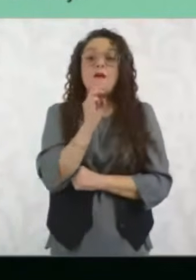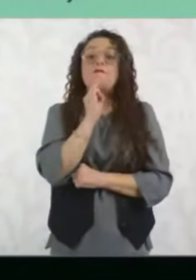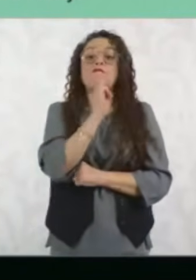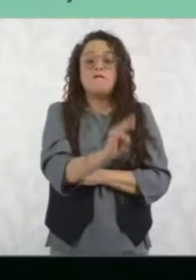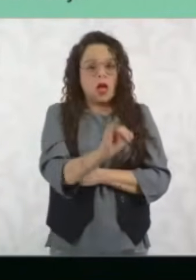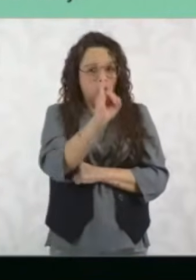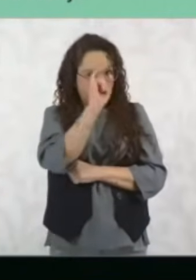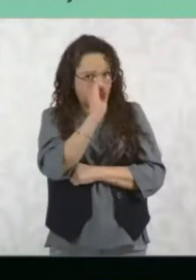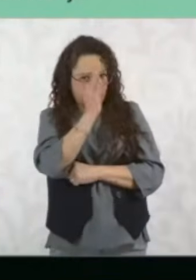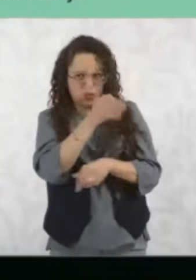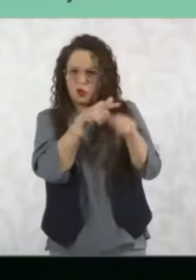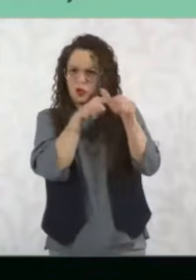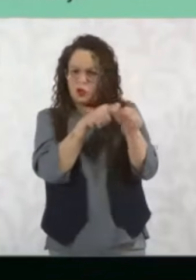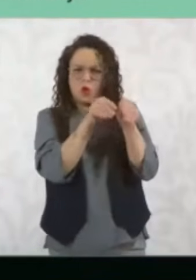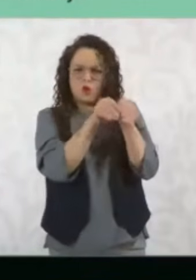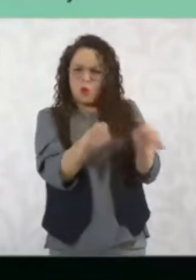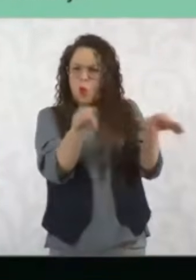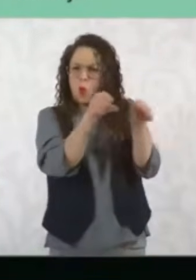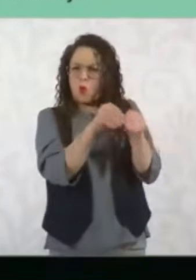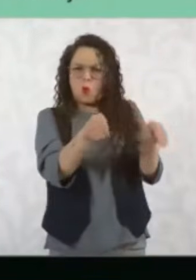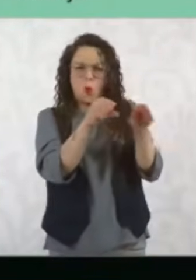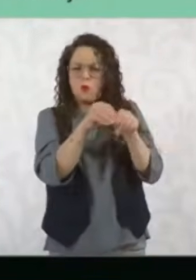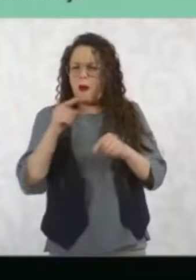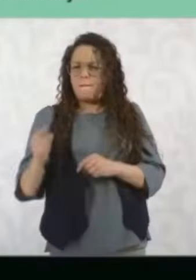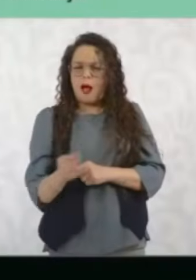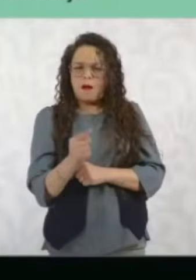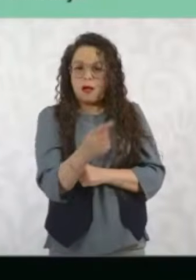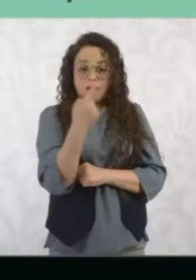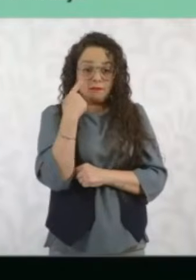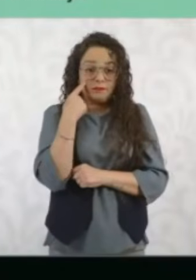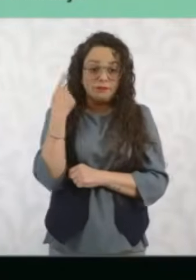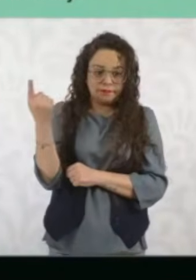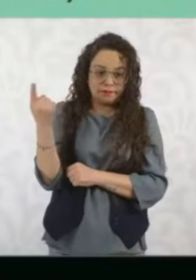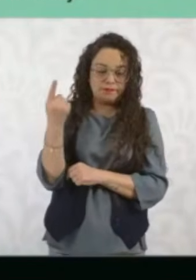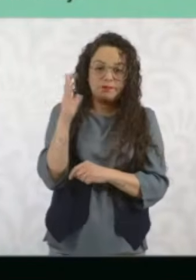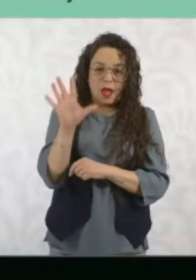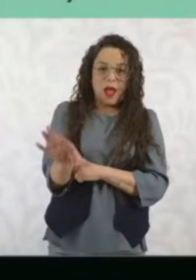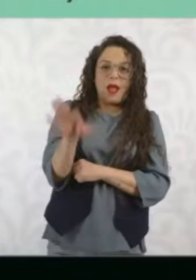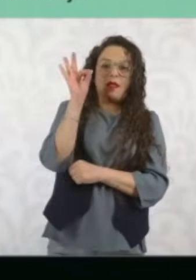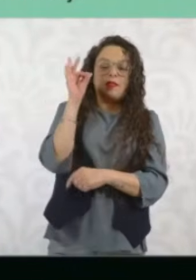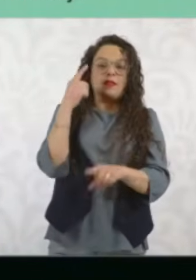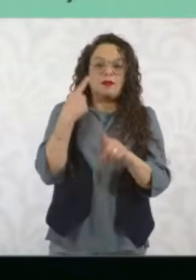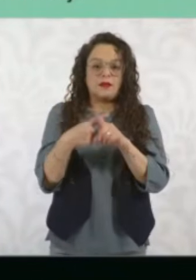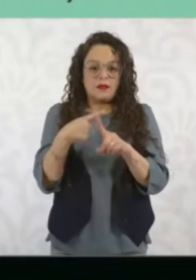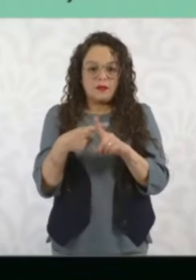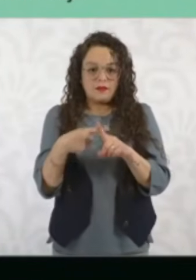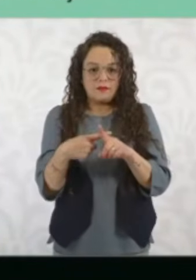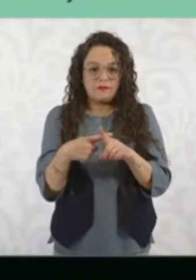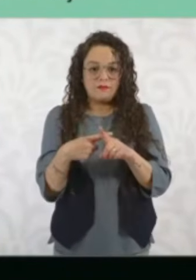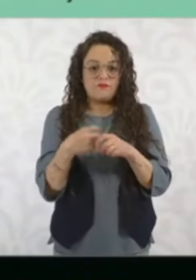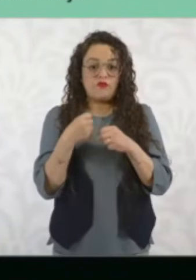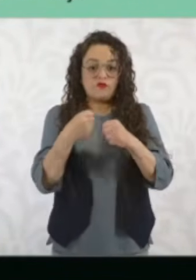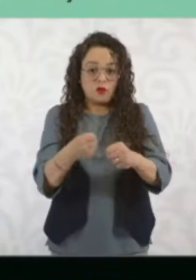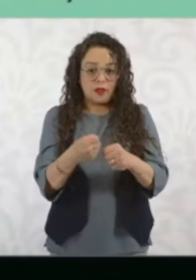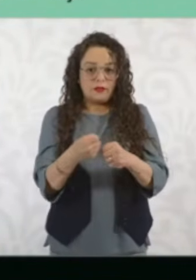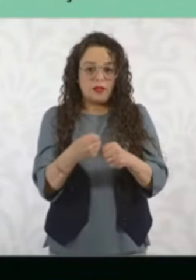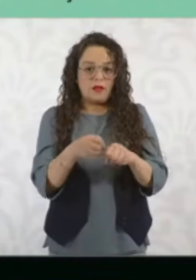tenemos todos estos ubicados. Son, digamos, aquellos que tienen